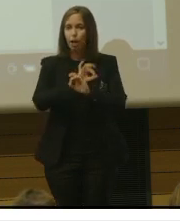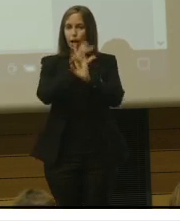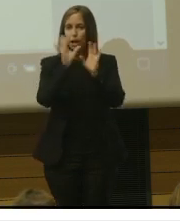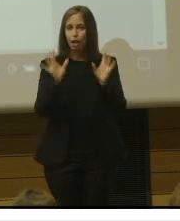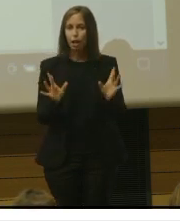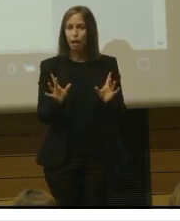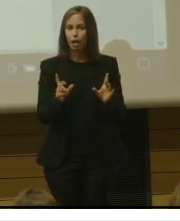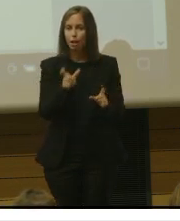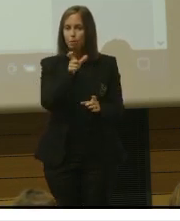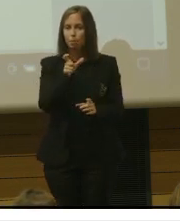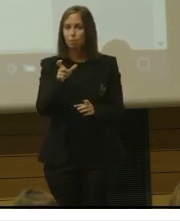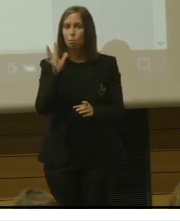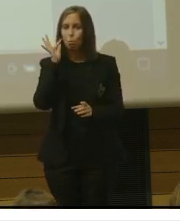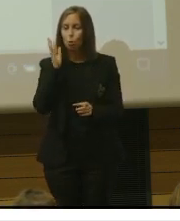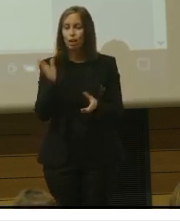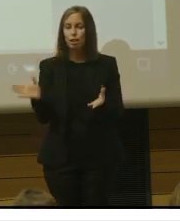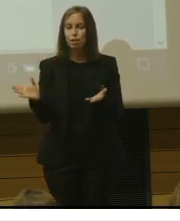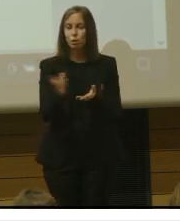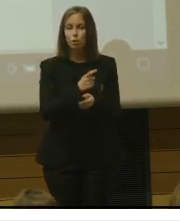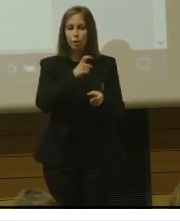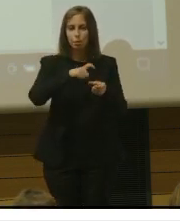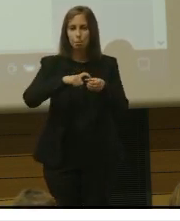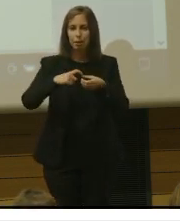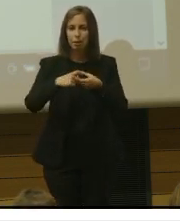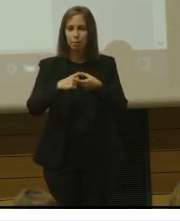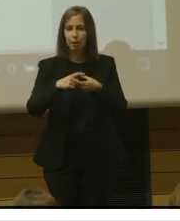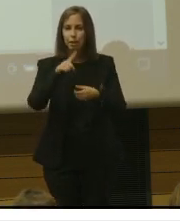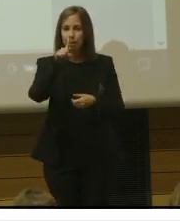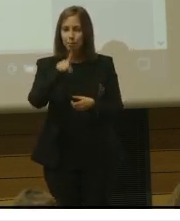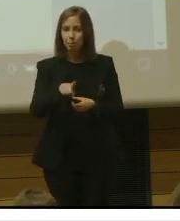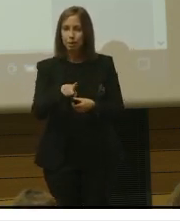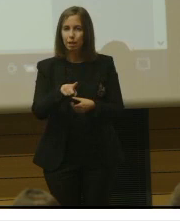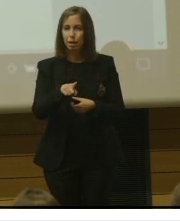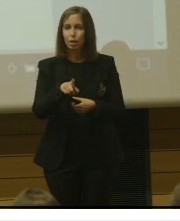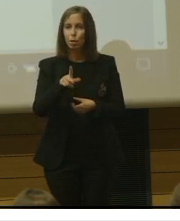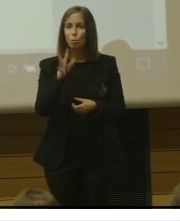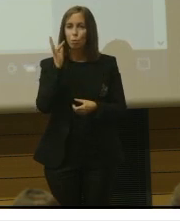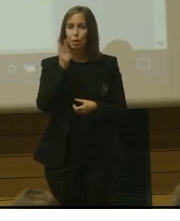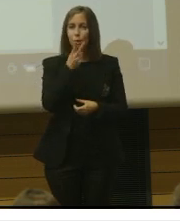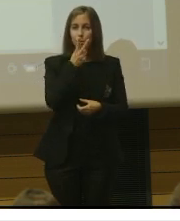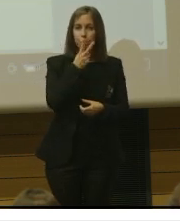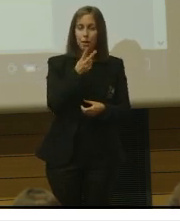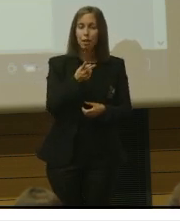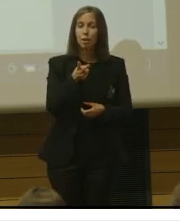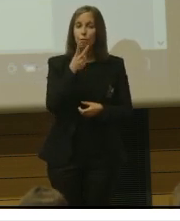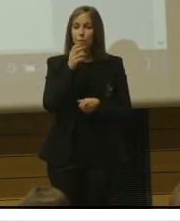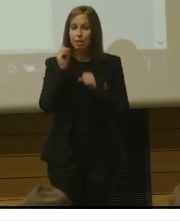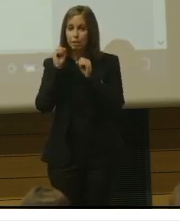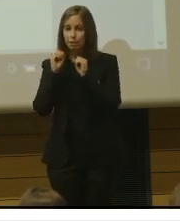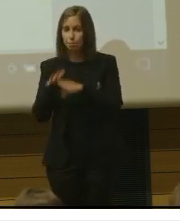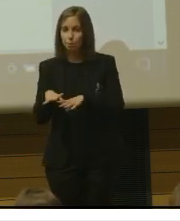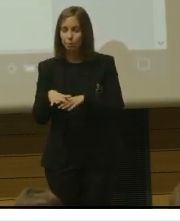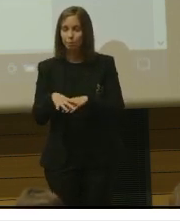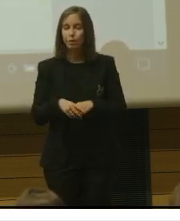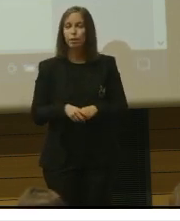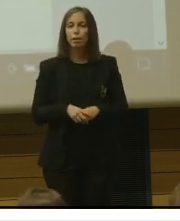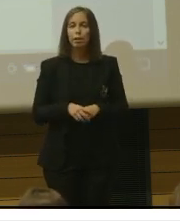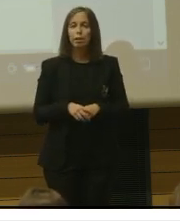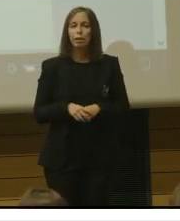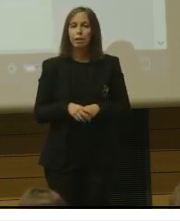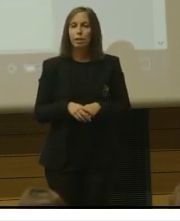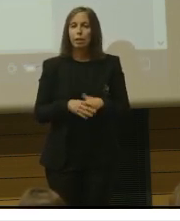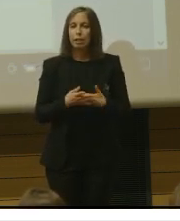todas las participantes, incluyendo a las que están fumando y a las que no, a esas 12 chicas. Y luego, bueno, pues un